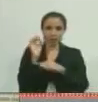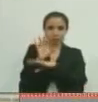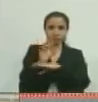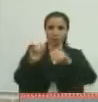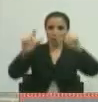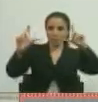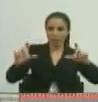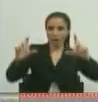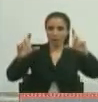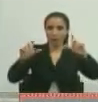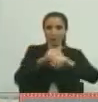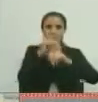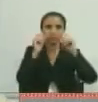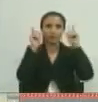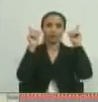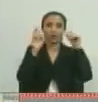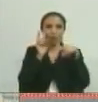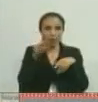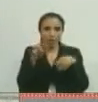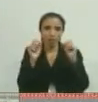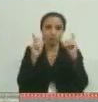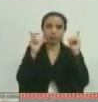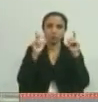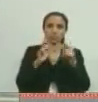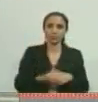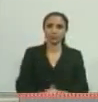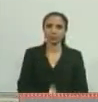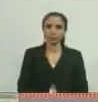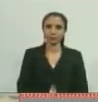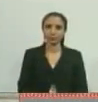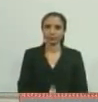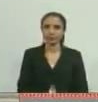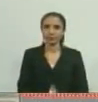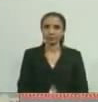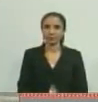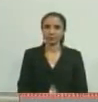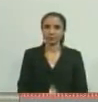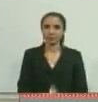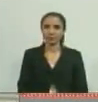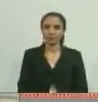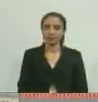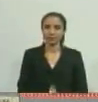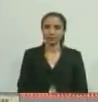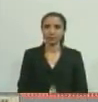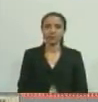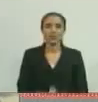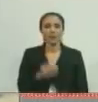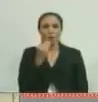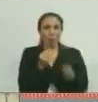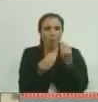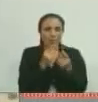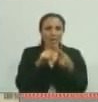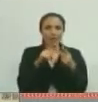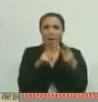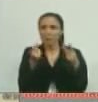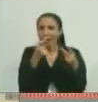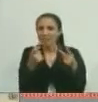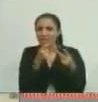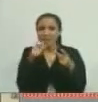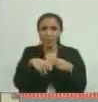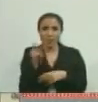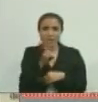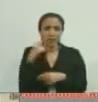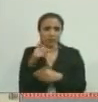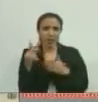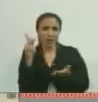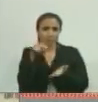portada y que cause impacto visual. El Clarín, la comida y los remedios para Venezuela ardieron en la